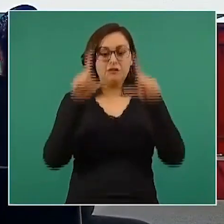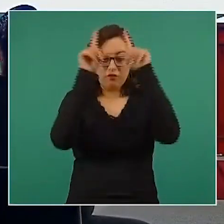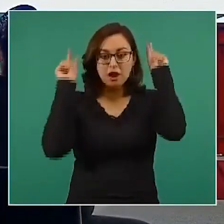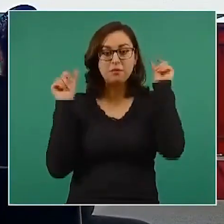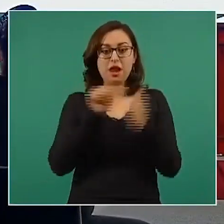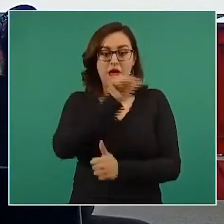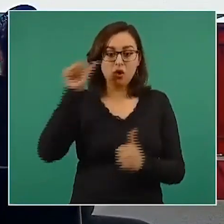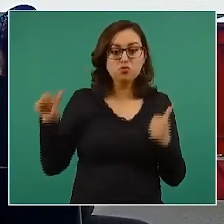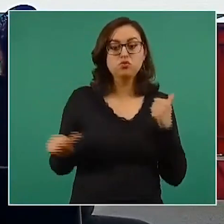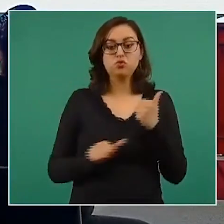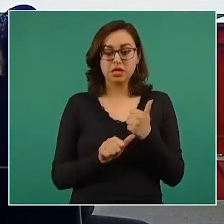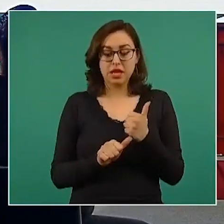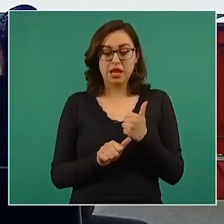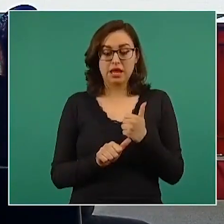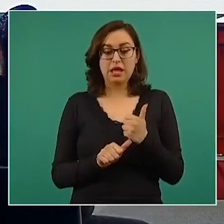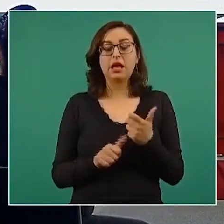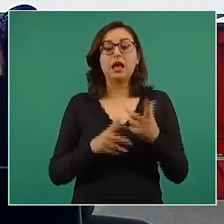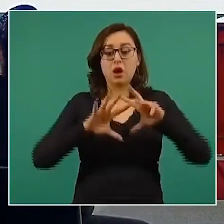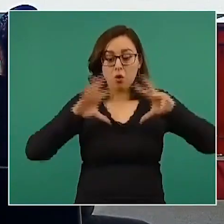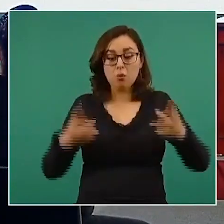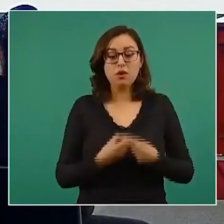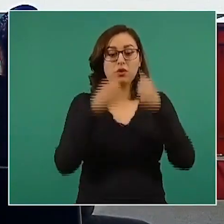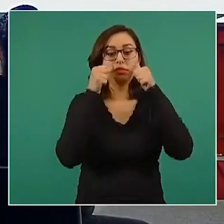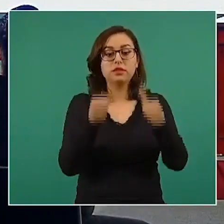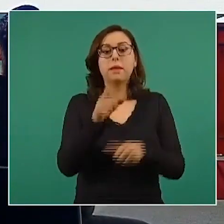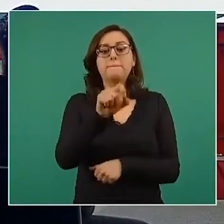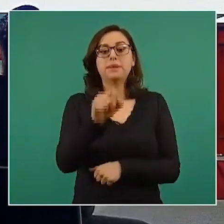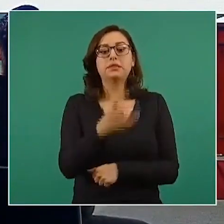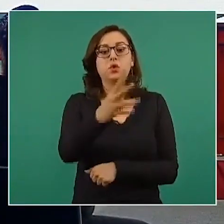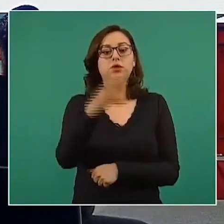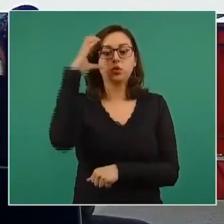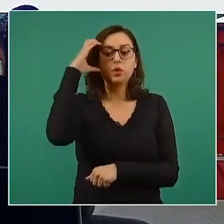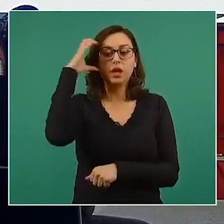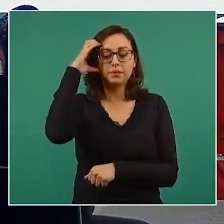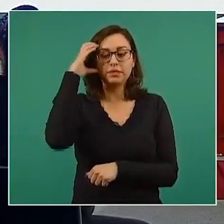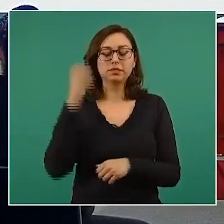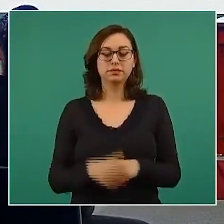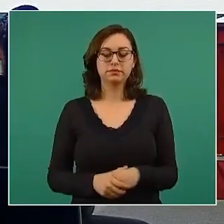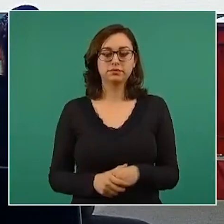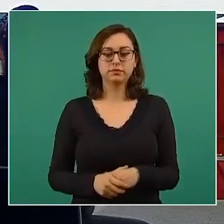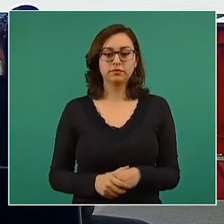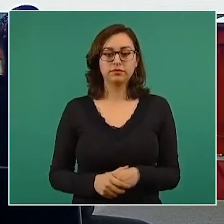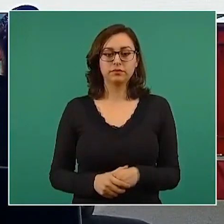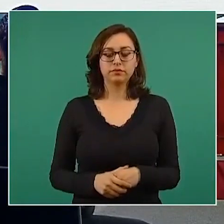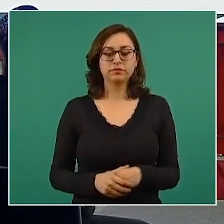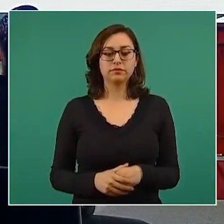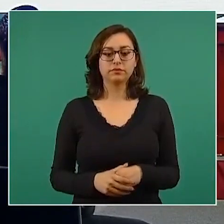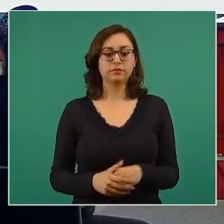proporciona atención a 24 camas, a pacientes hospitalizados en 24 camas, los cinco